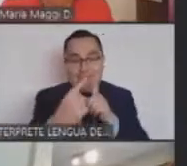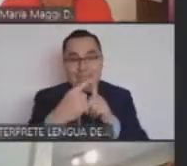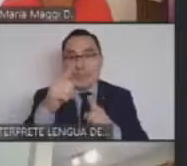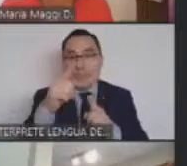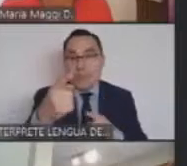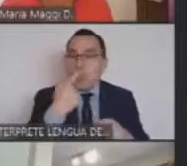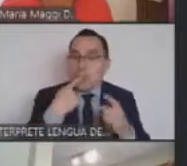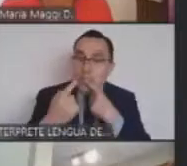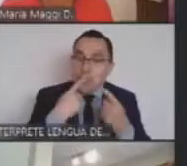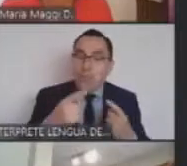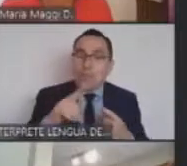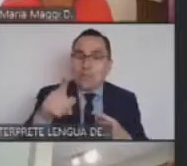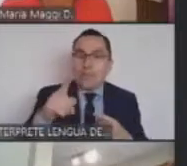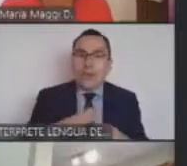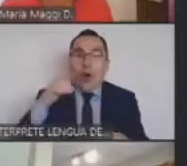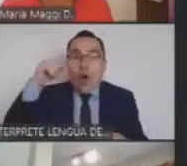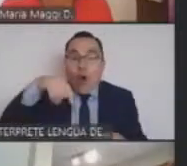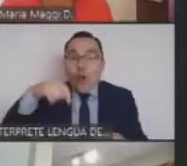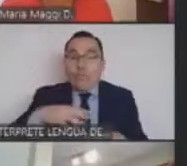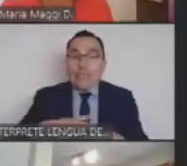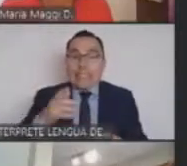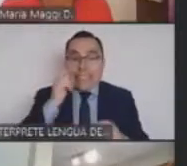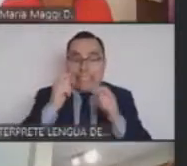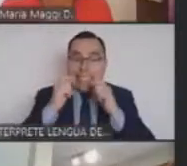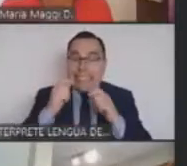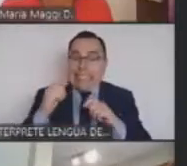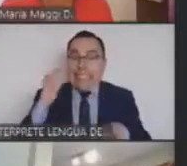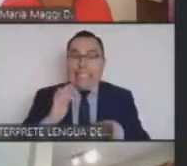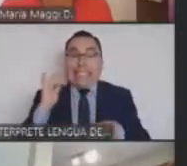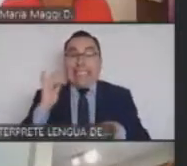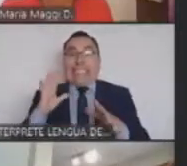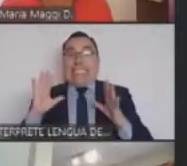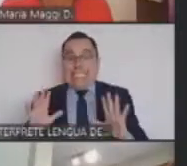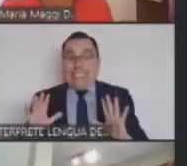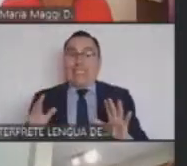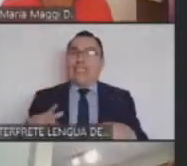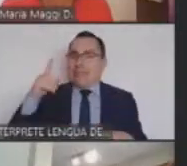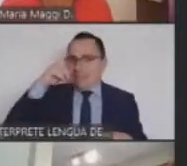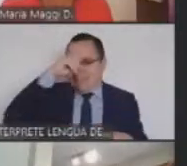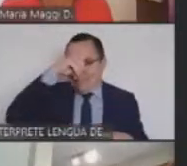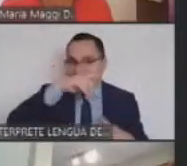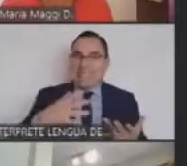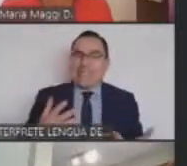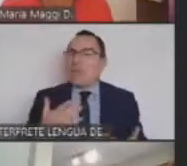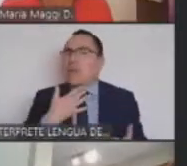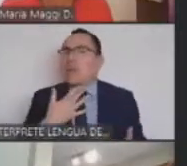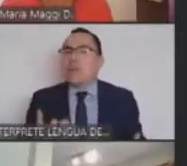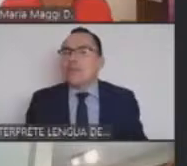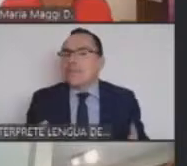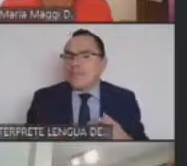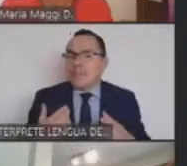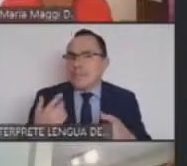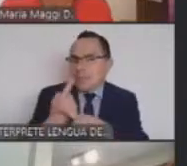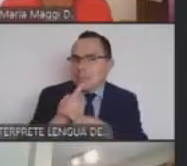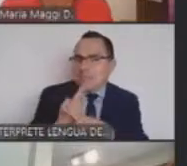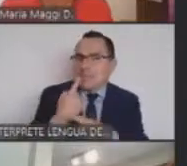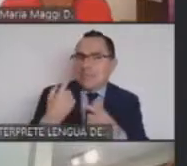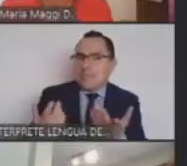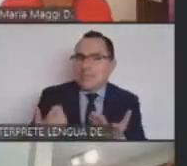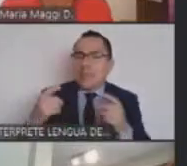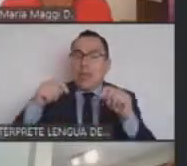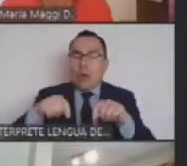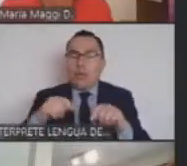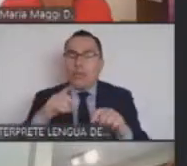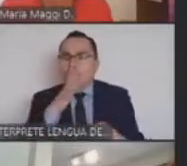cierto que es espinudo, es complejo, y entonces uno puede imaginar